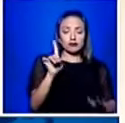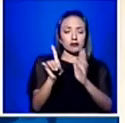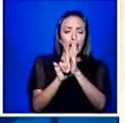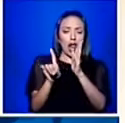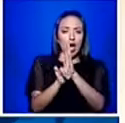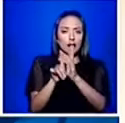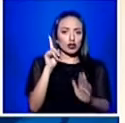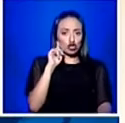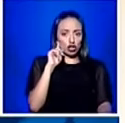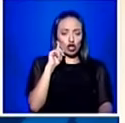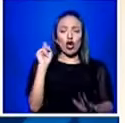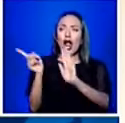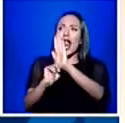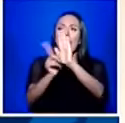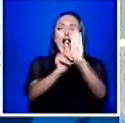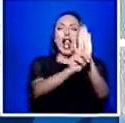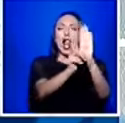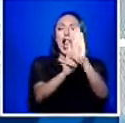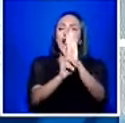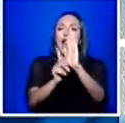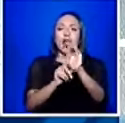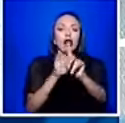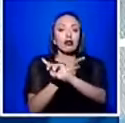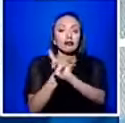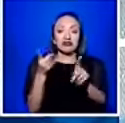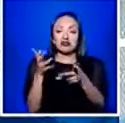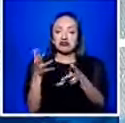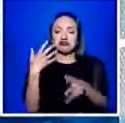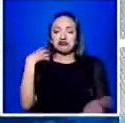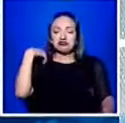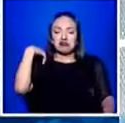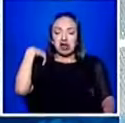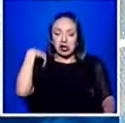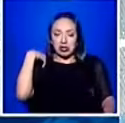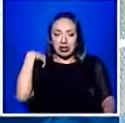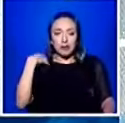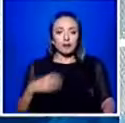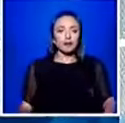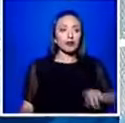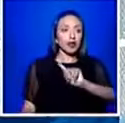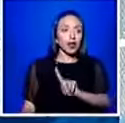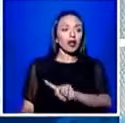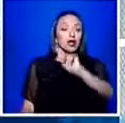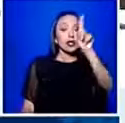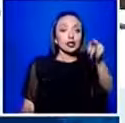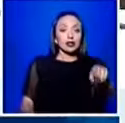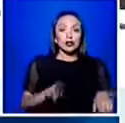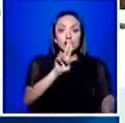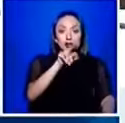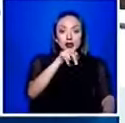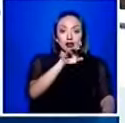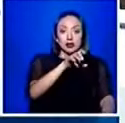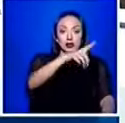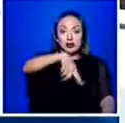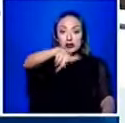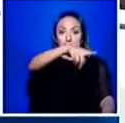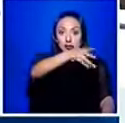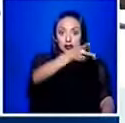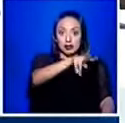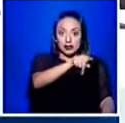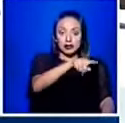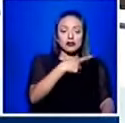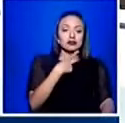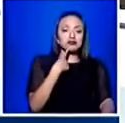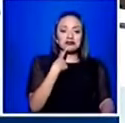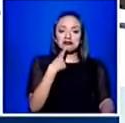alarmas, pero tampoco nos garantiza nada. En la plaza comunal, en la parte alta del parque, se ubica una unidad de policía comunitaria, pero